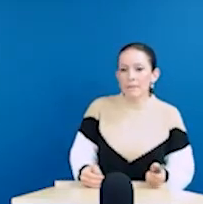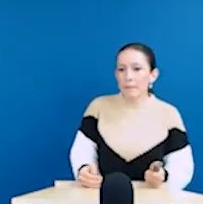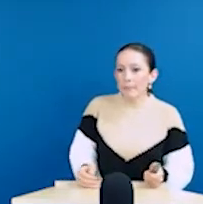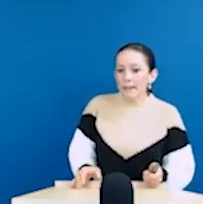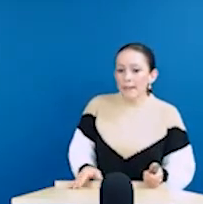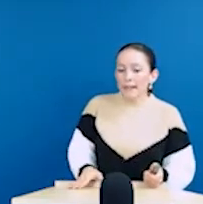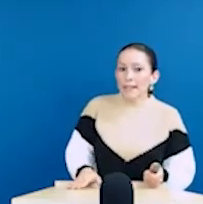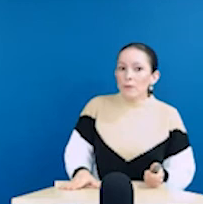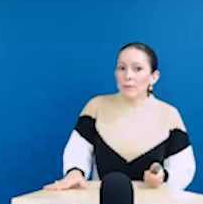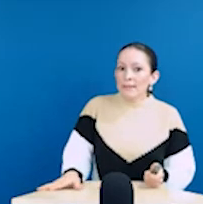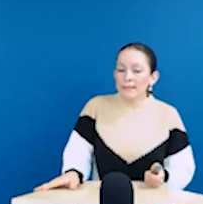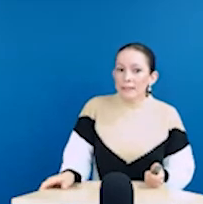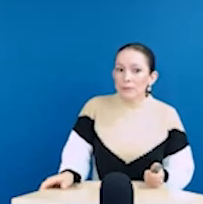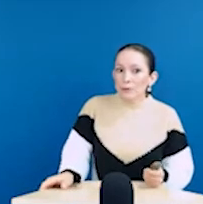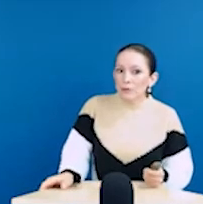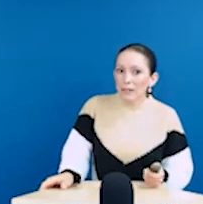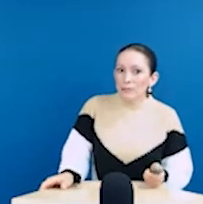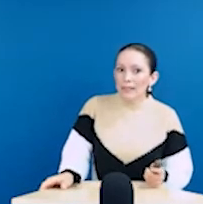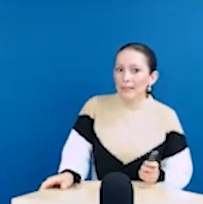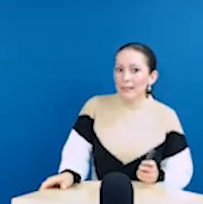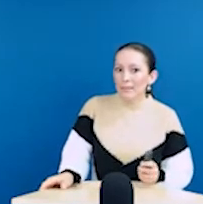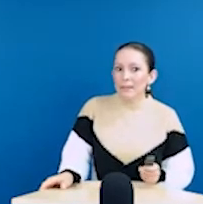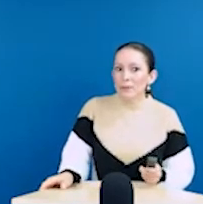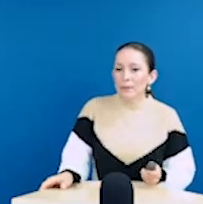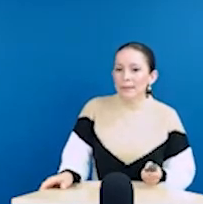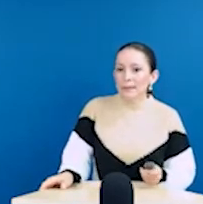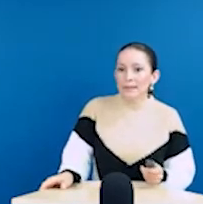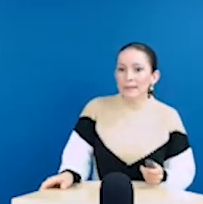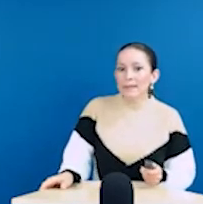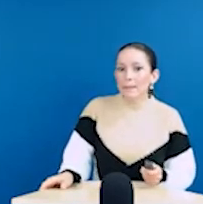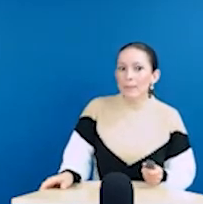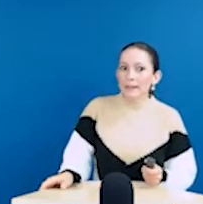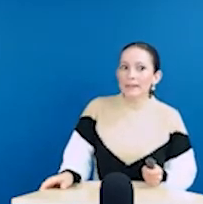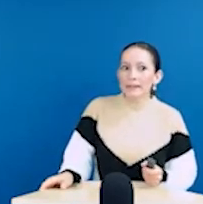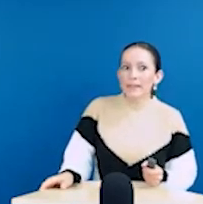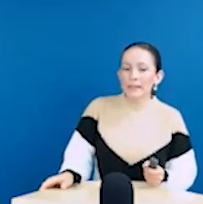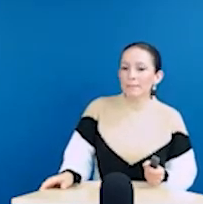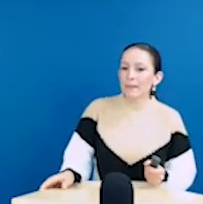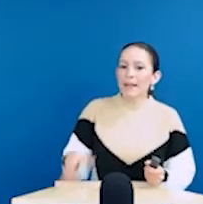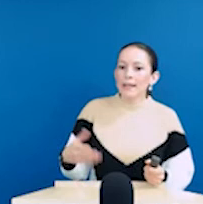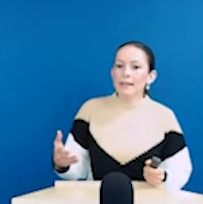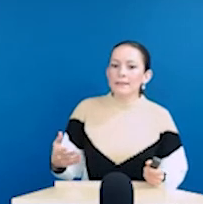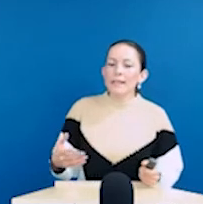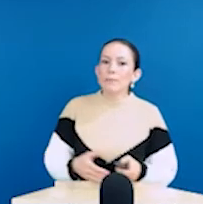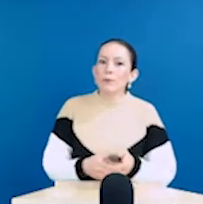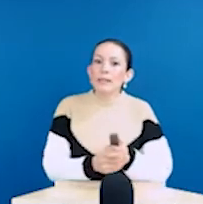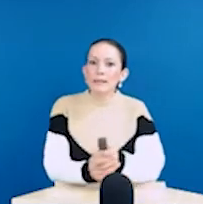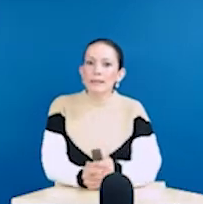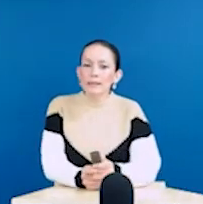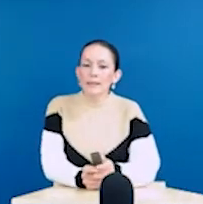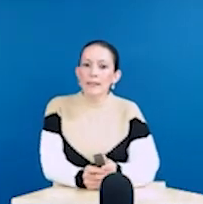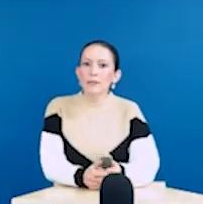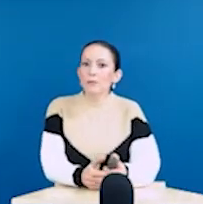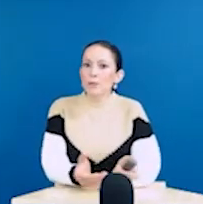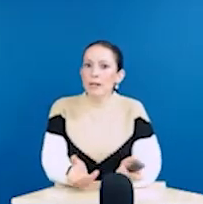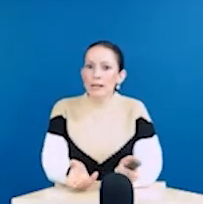paciente. Estos pacientes que nosotros tenemos generalmente son pacientes que pueden tener caídas